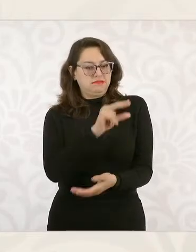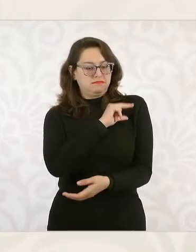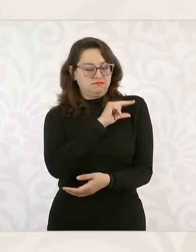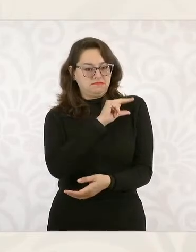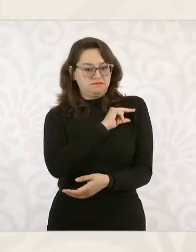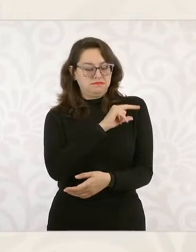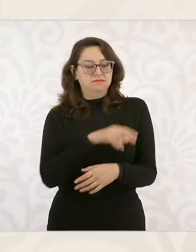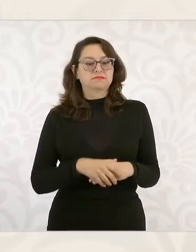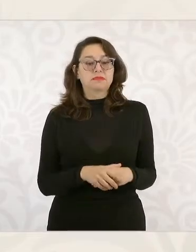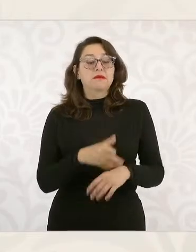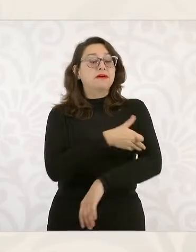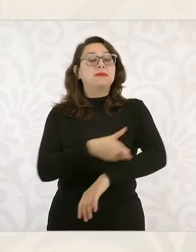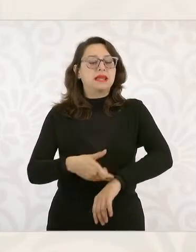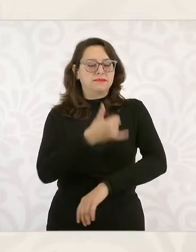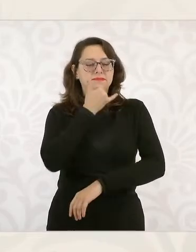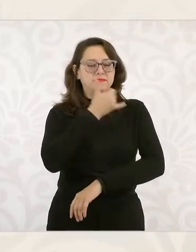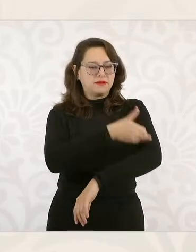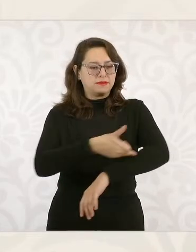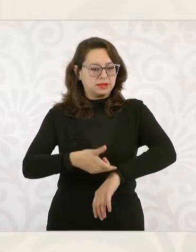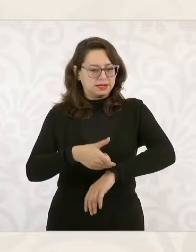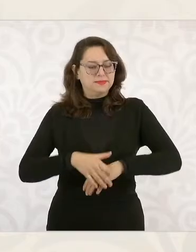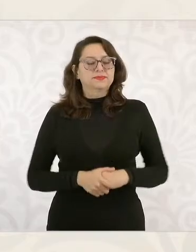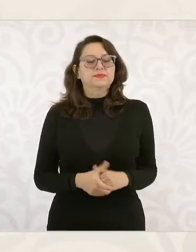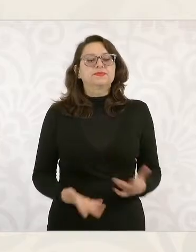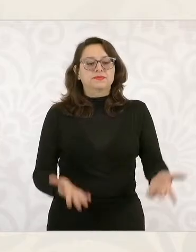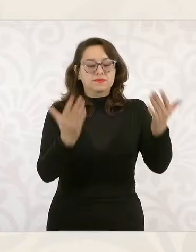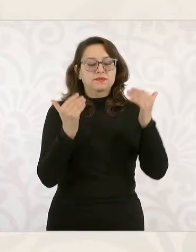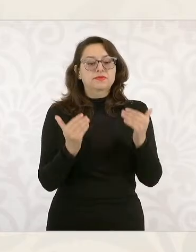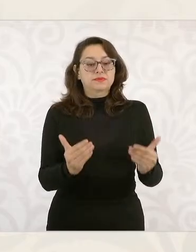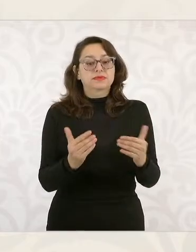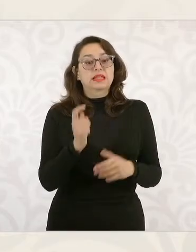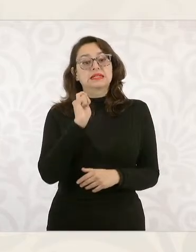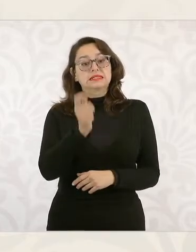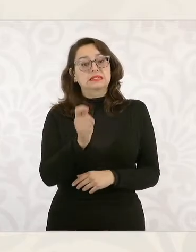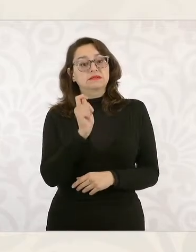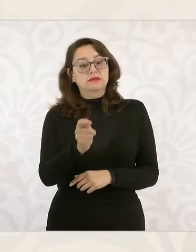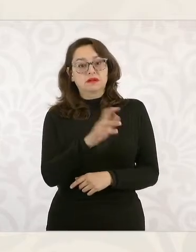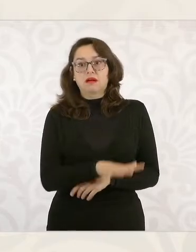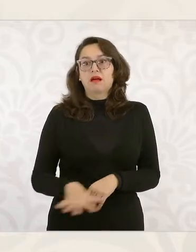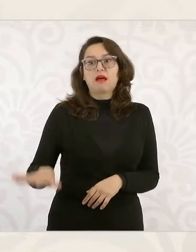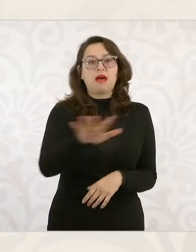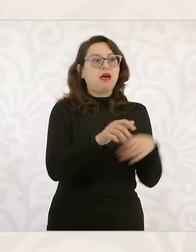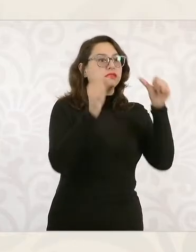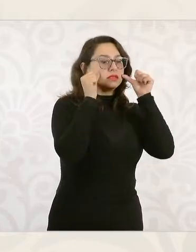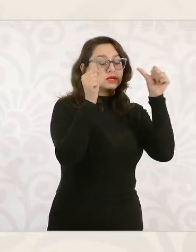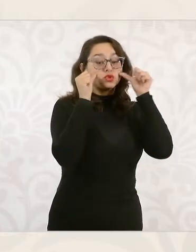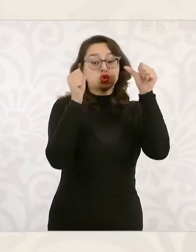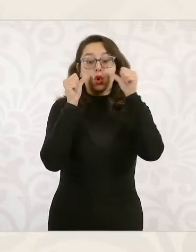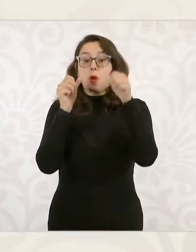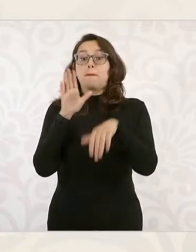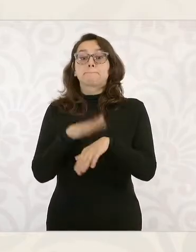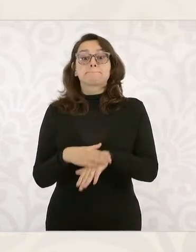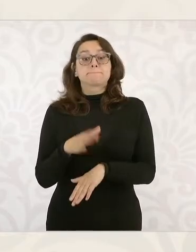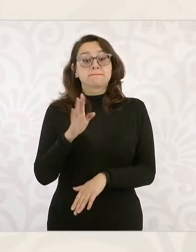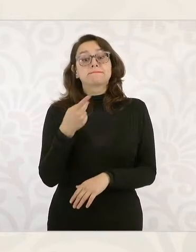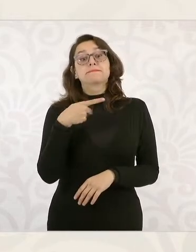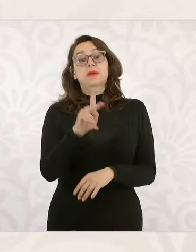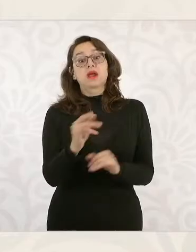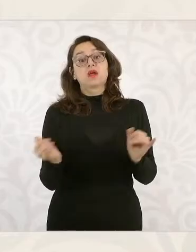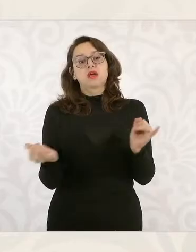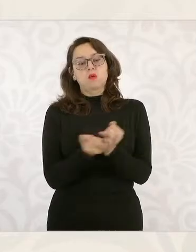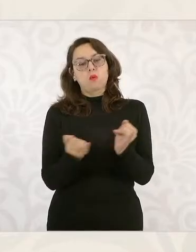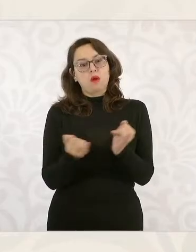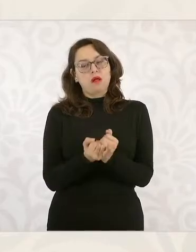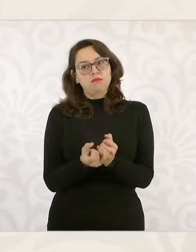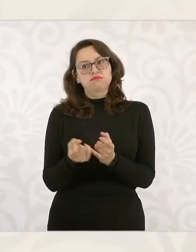familiar. Y esto no solo significa más capacidad resolutiva, sino recuperar también mucho del